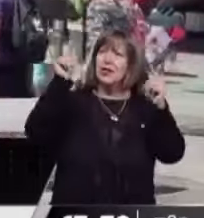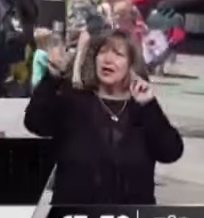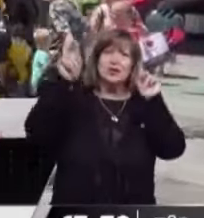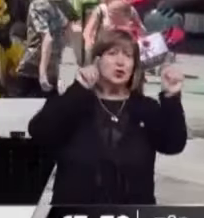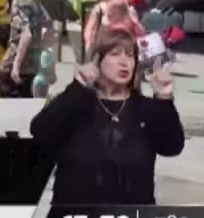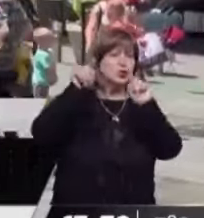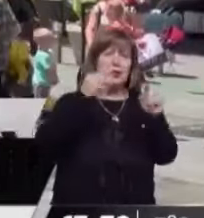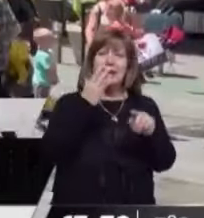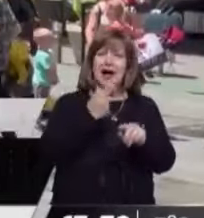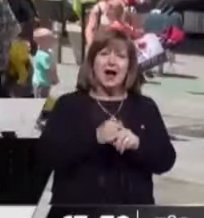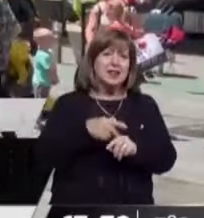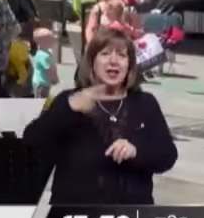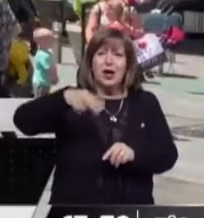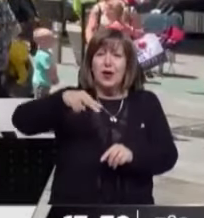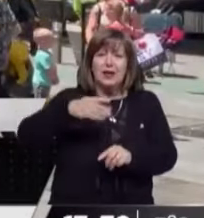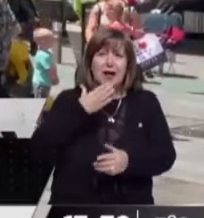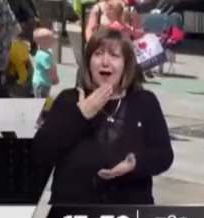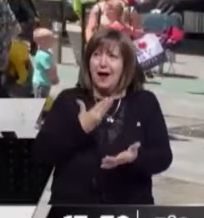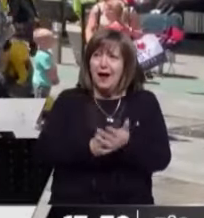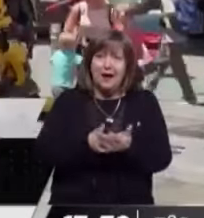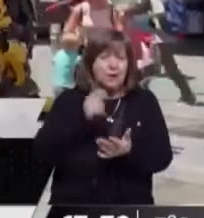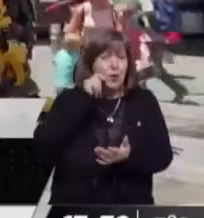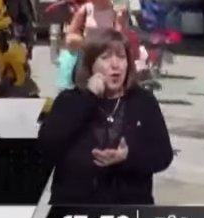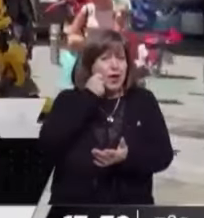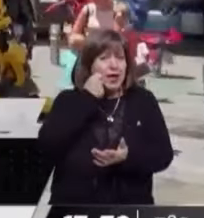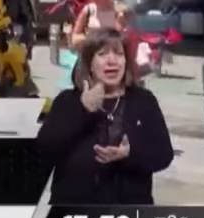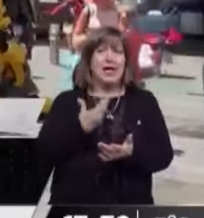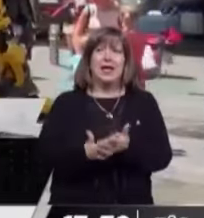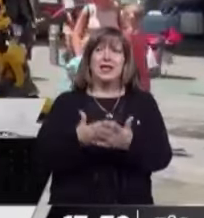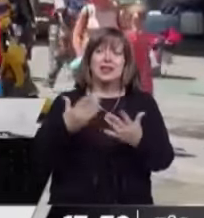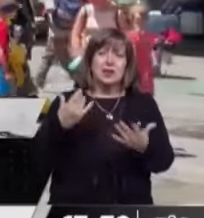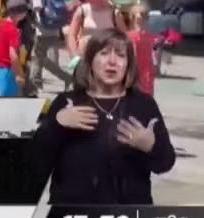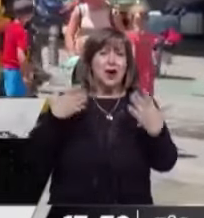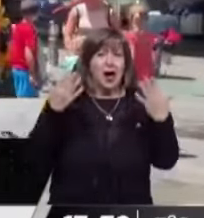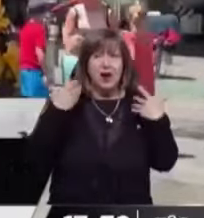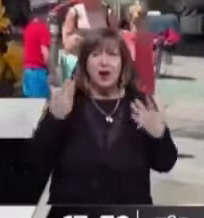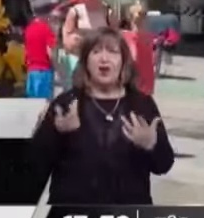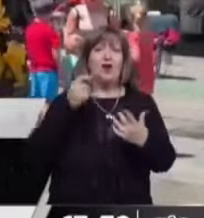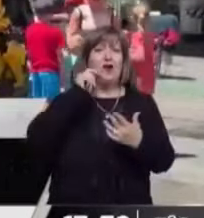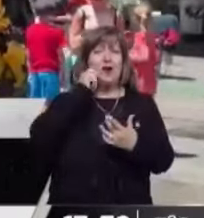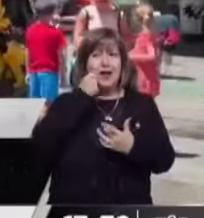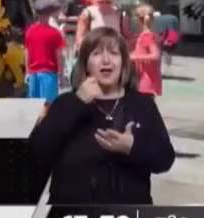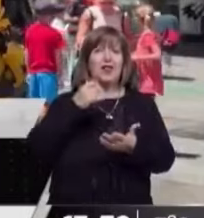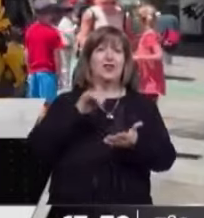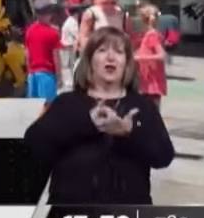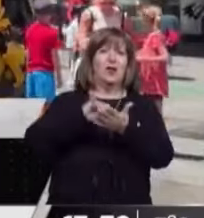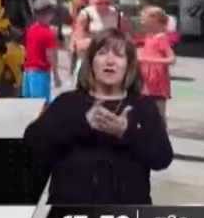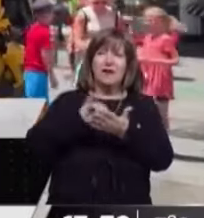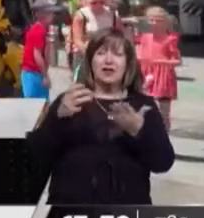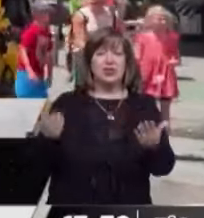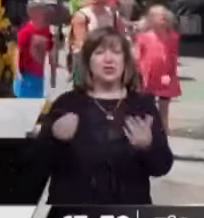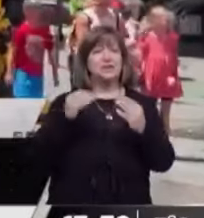para poder disfrutar desde otro lugar también todo lo que tiene que ver con la previa del partido. Excelente cobertura, gran